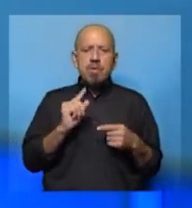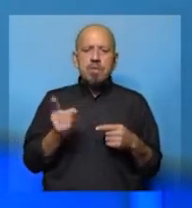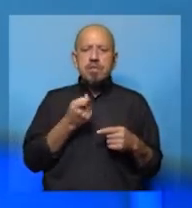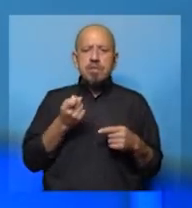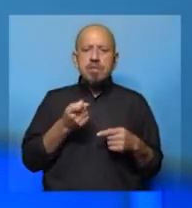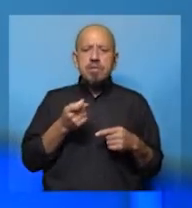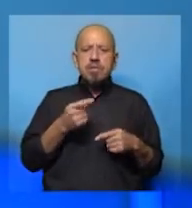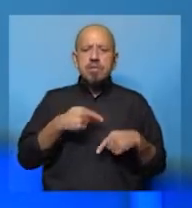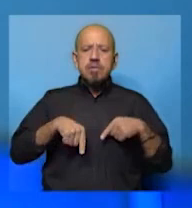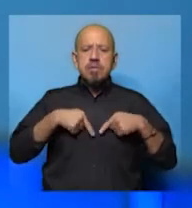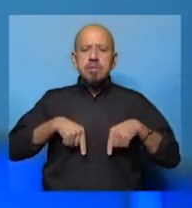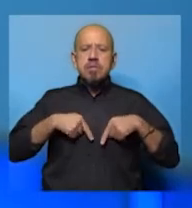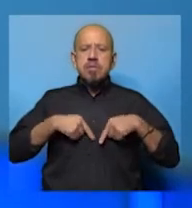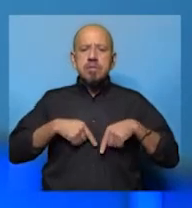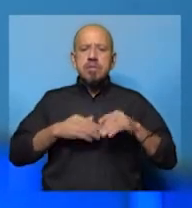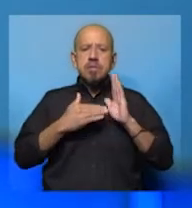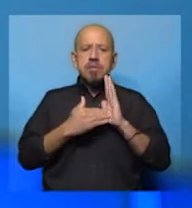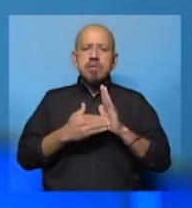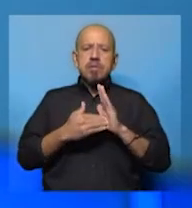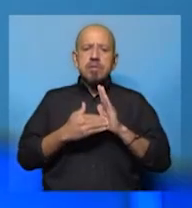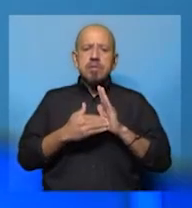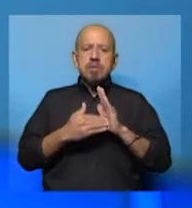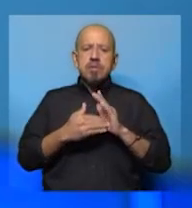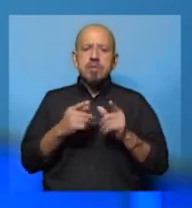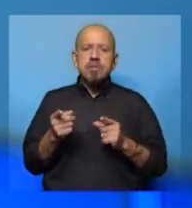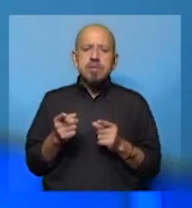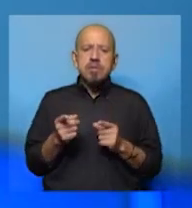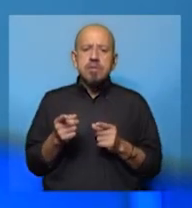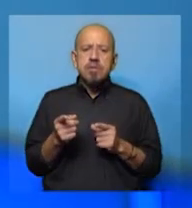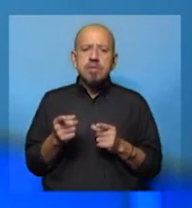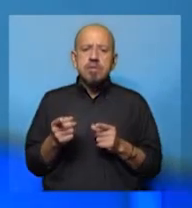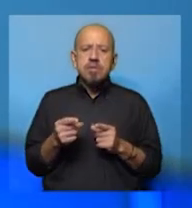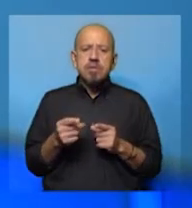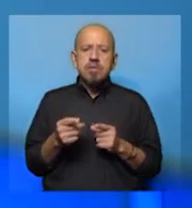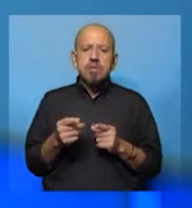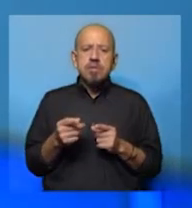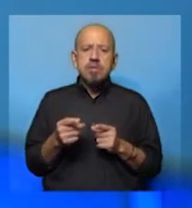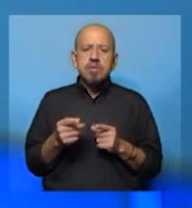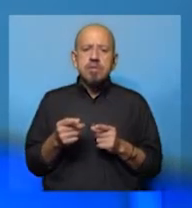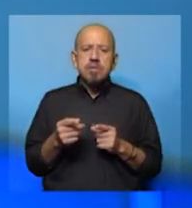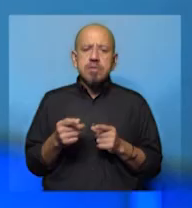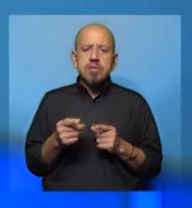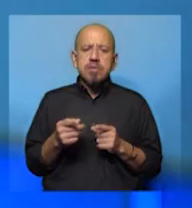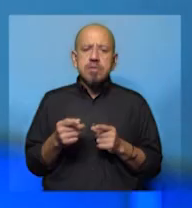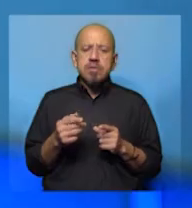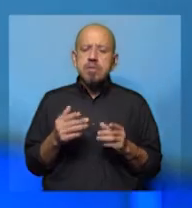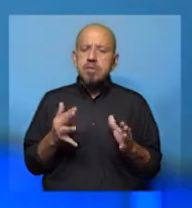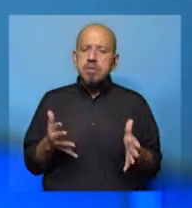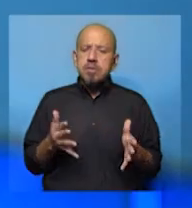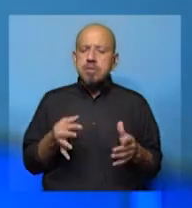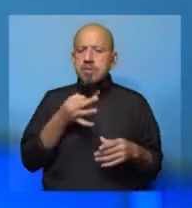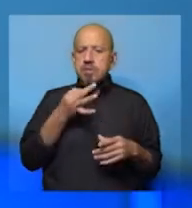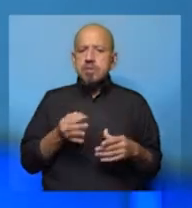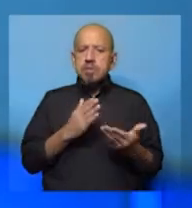o sus representantes el día que asuma en la cámara y la actual intendenta y que eso que dijimos